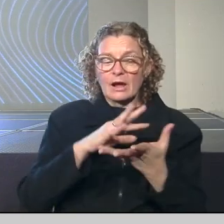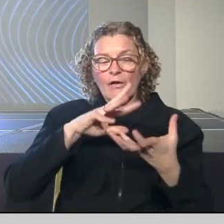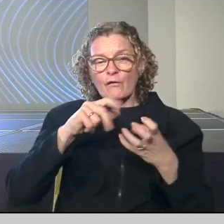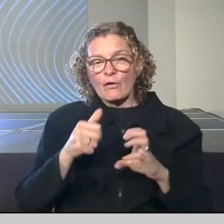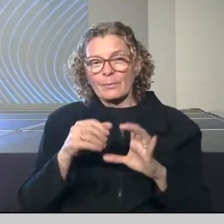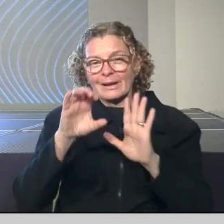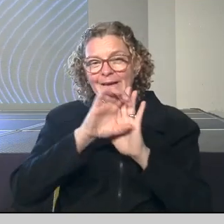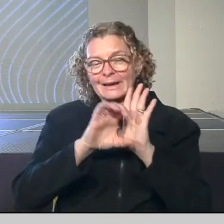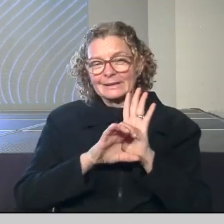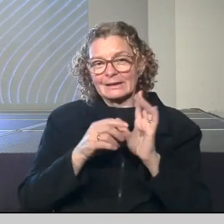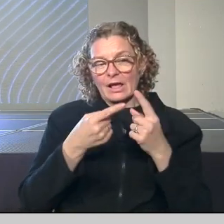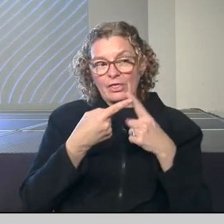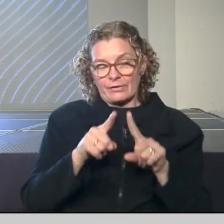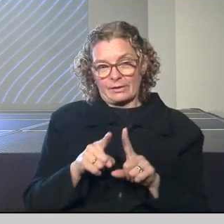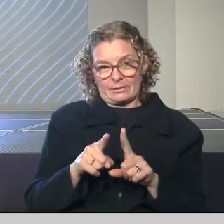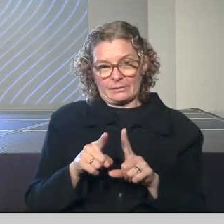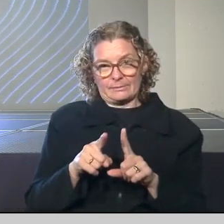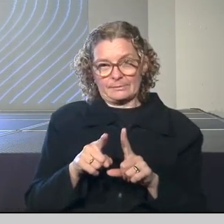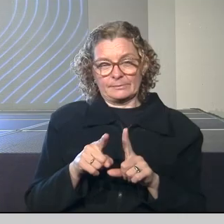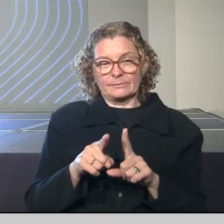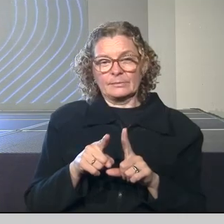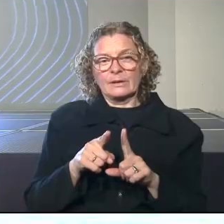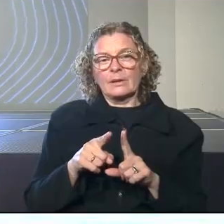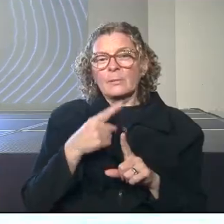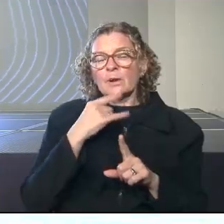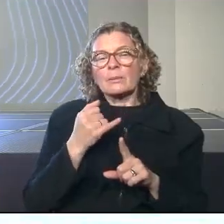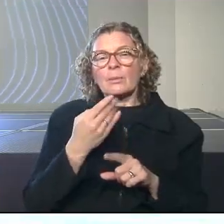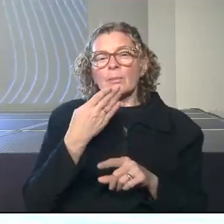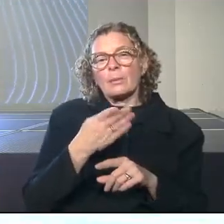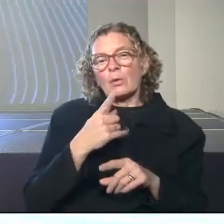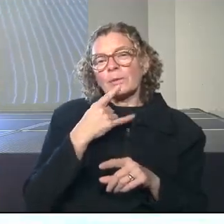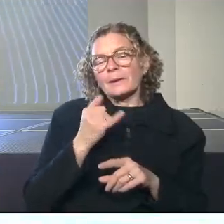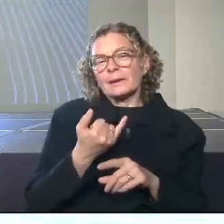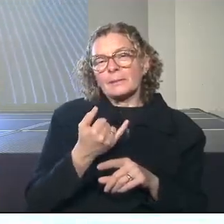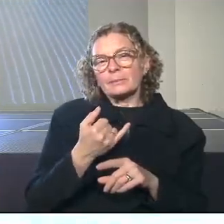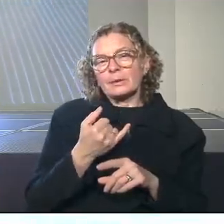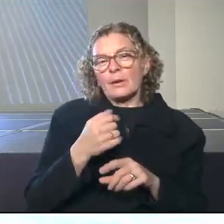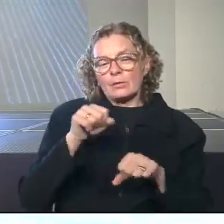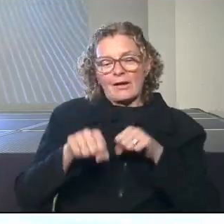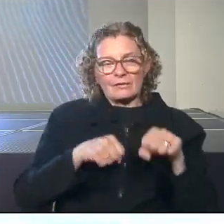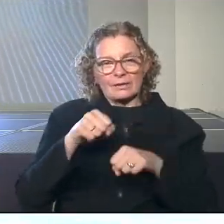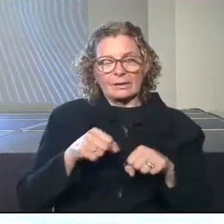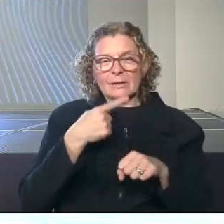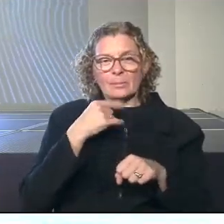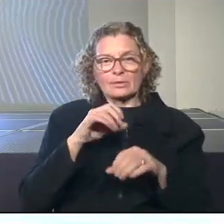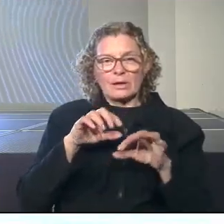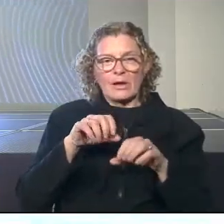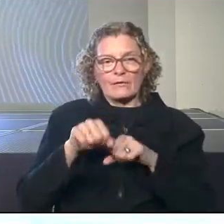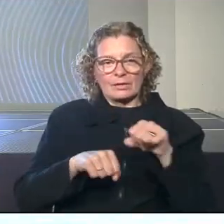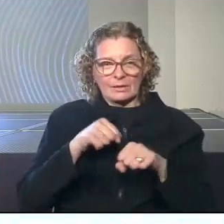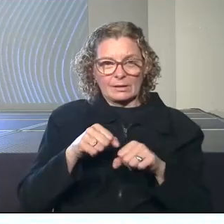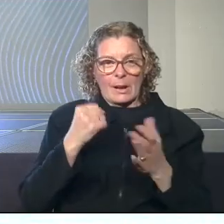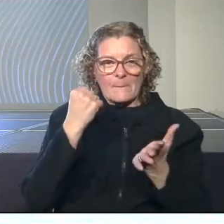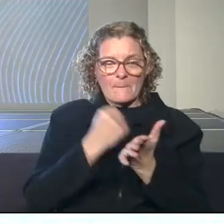las características diferenciales. Si vamos a un ejemplo concreto, por ejemplo, una bicicleta, sería la bicicleta,